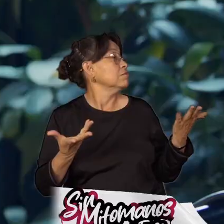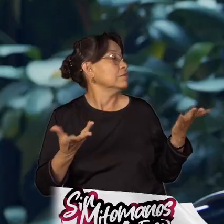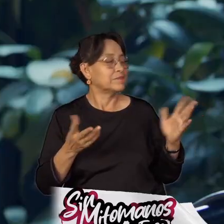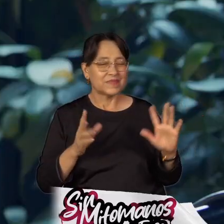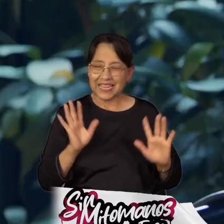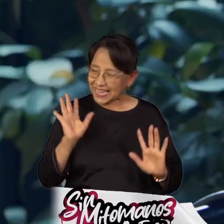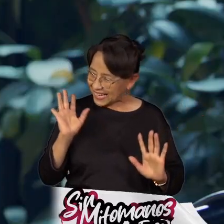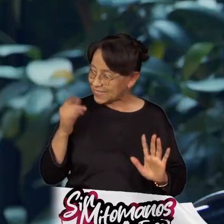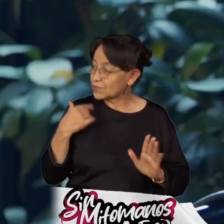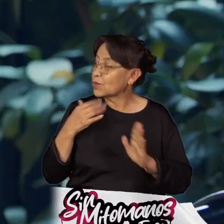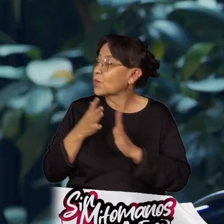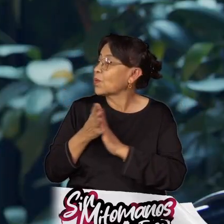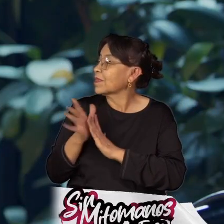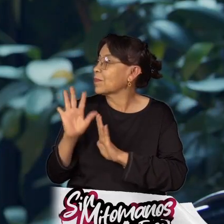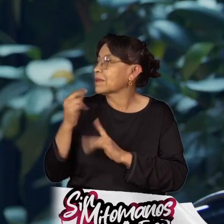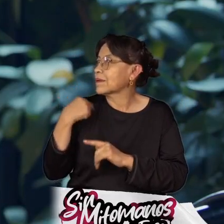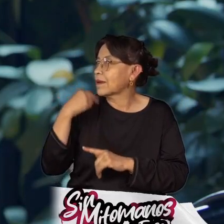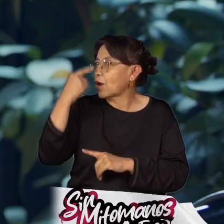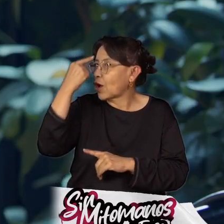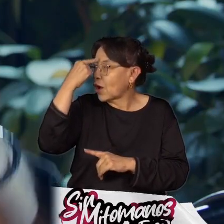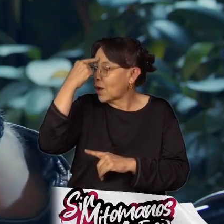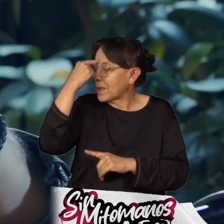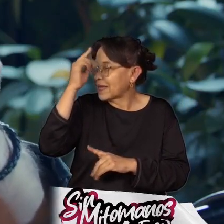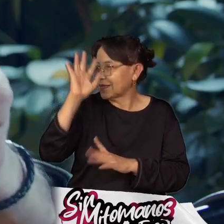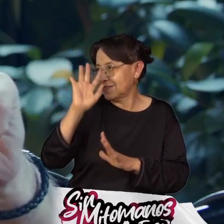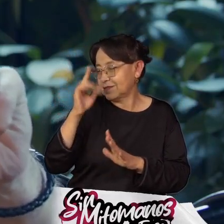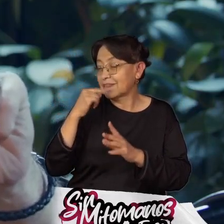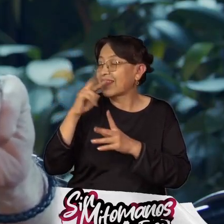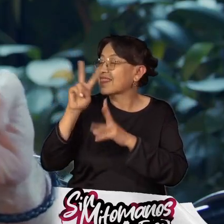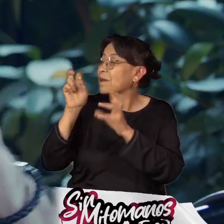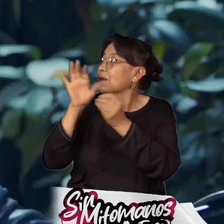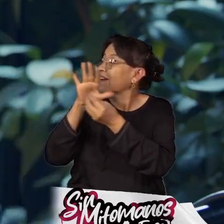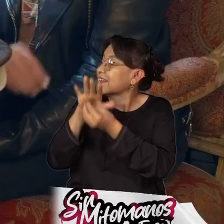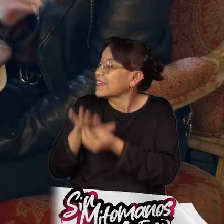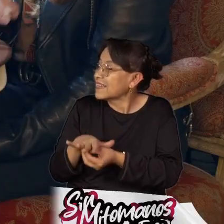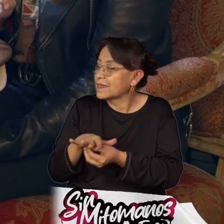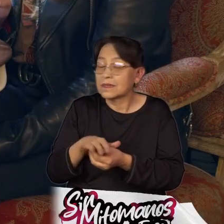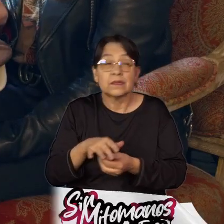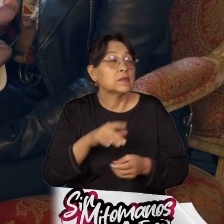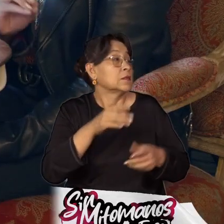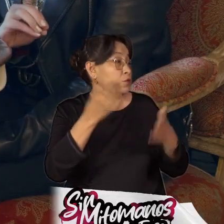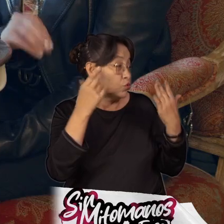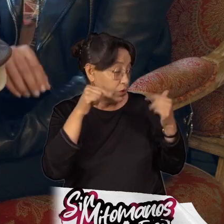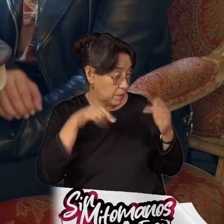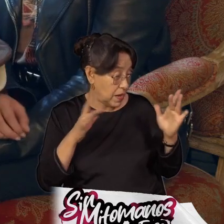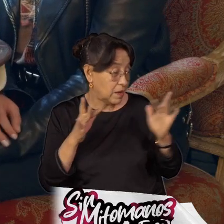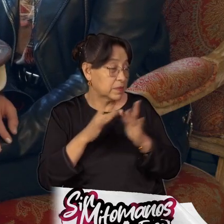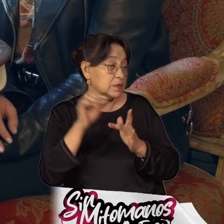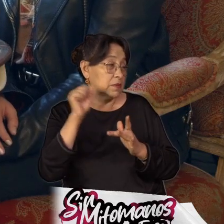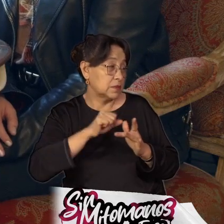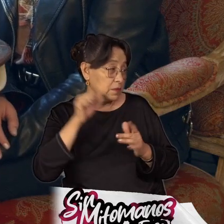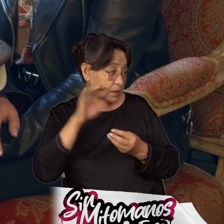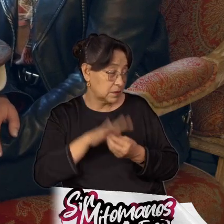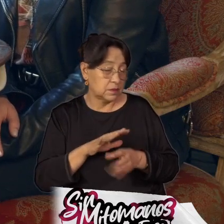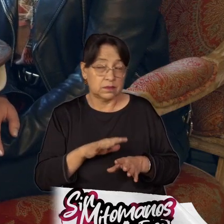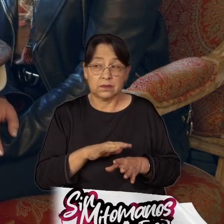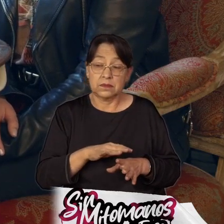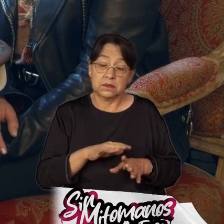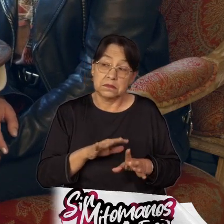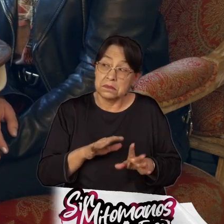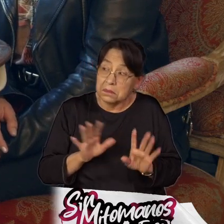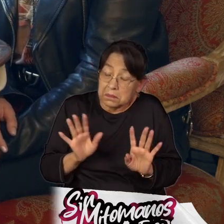investigué. No, está bien, solamente te estoy diciendo lo que pienso respecto a la palabra discriminación. Pero cabe en este momento. ¿Será? Sí.